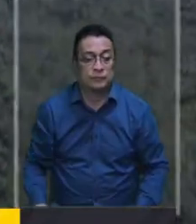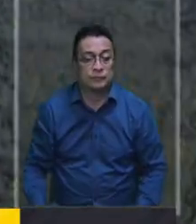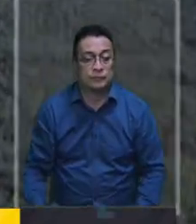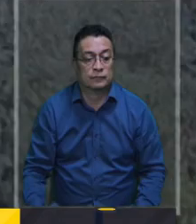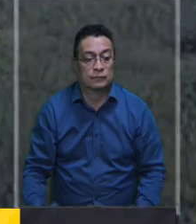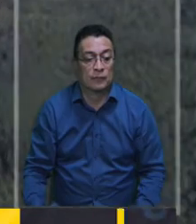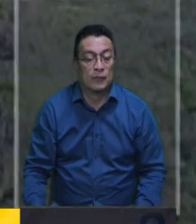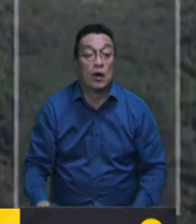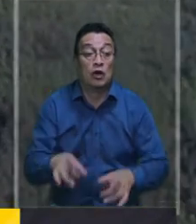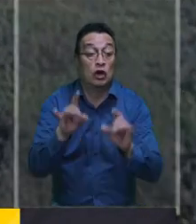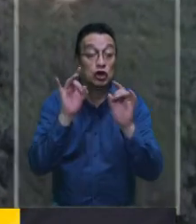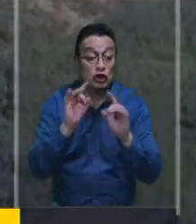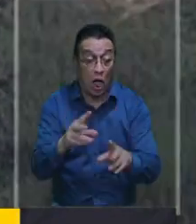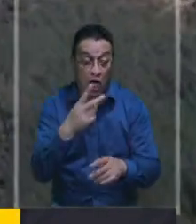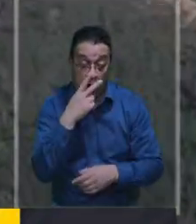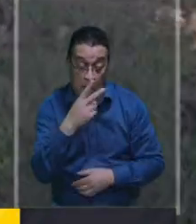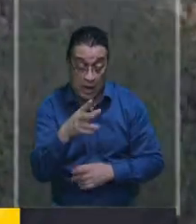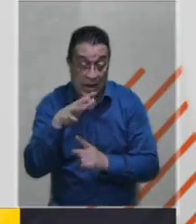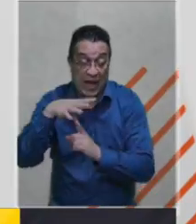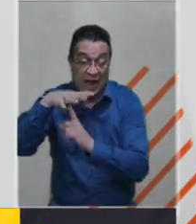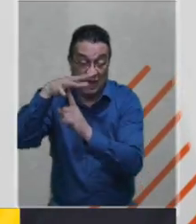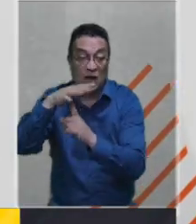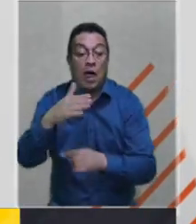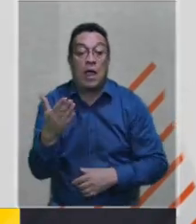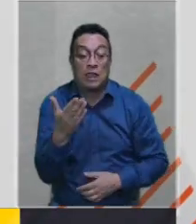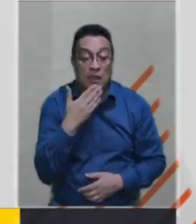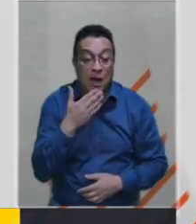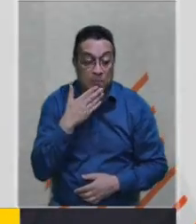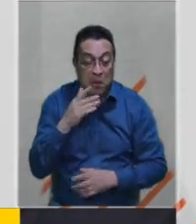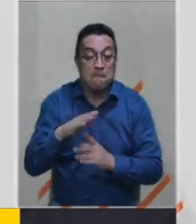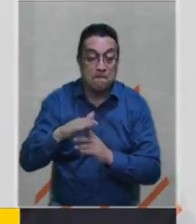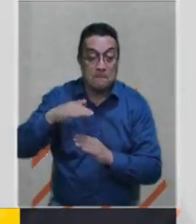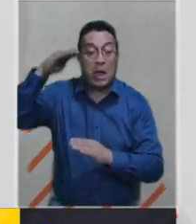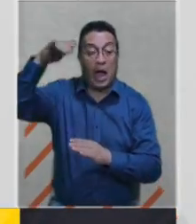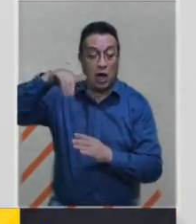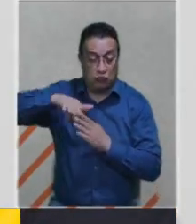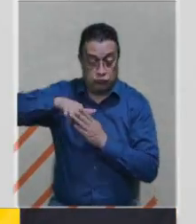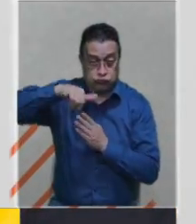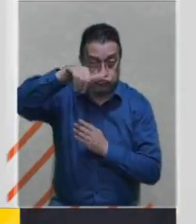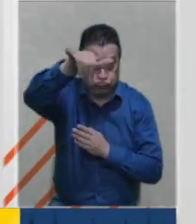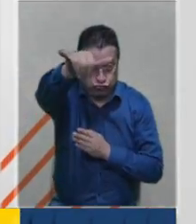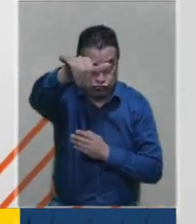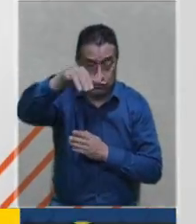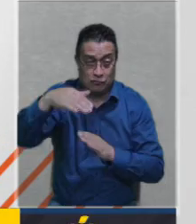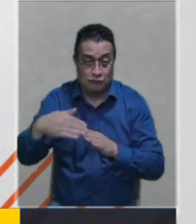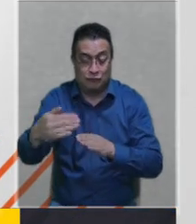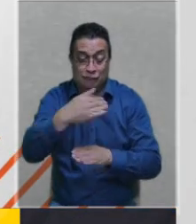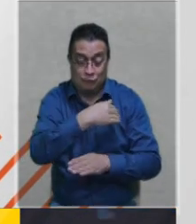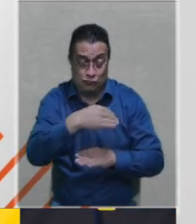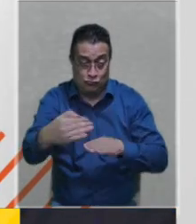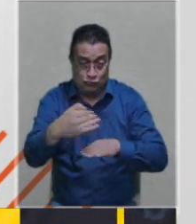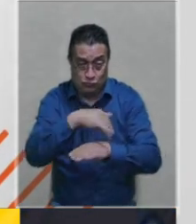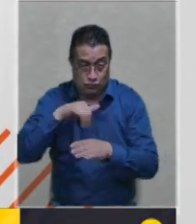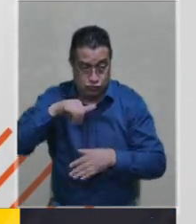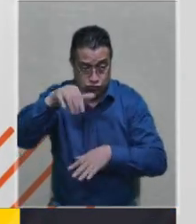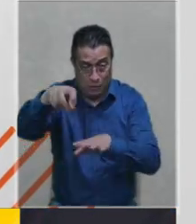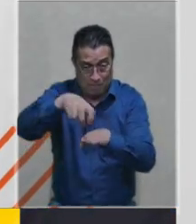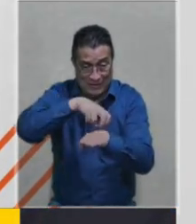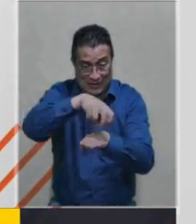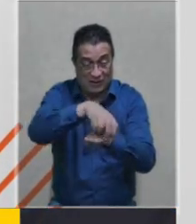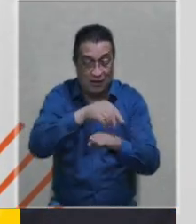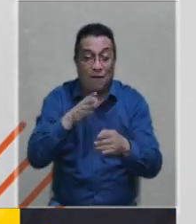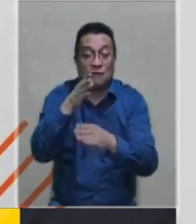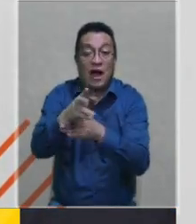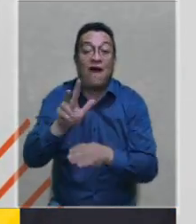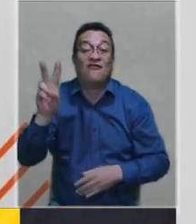Y esto no solo se veía desde un helicóptero, sino también más alto, desde los vuelos comerciales, como este en que iba Nicole Bozzo viajando a